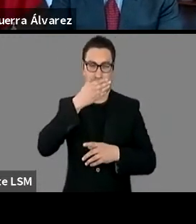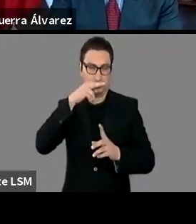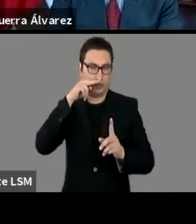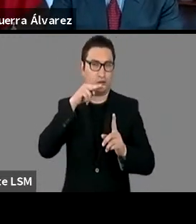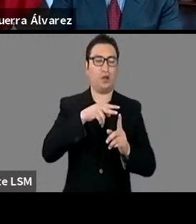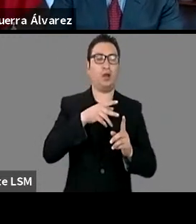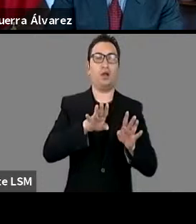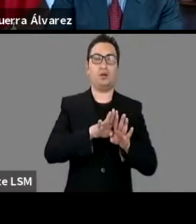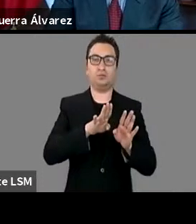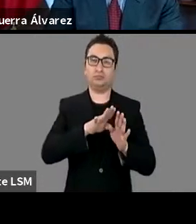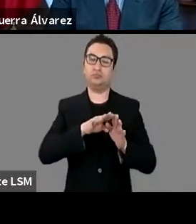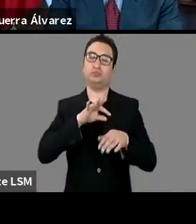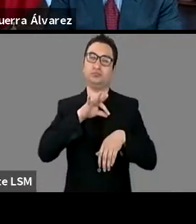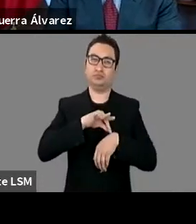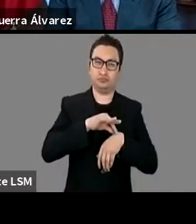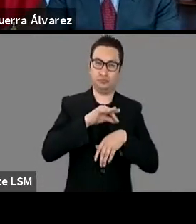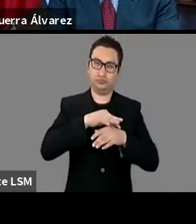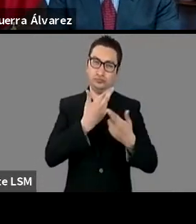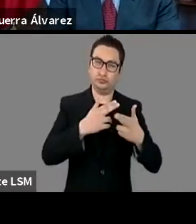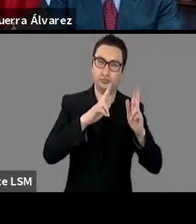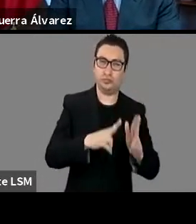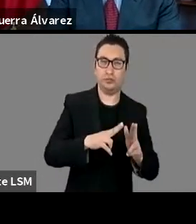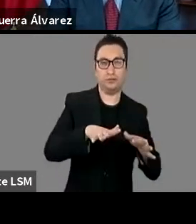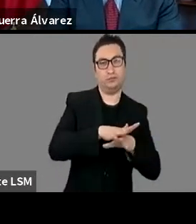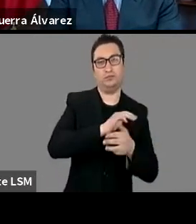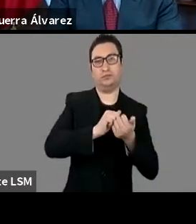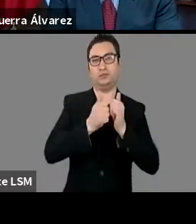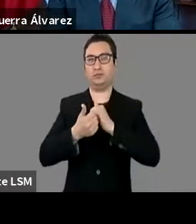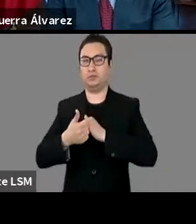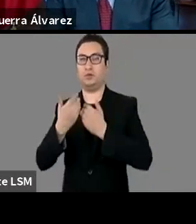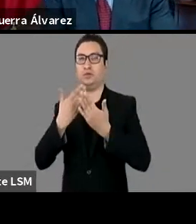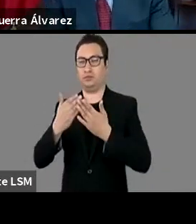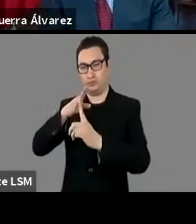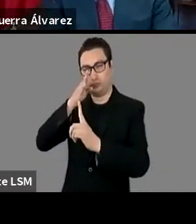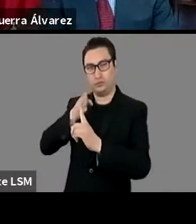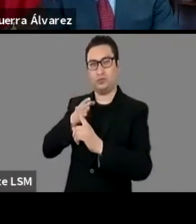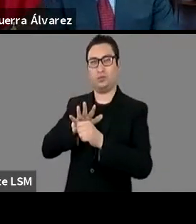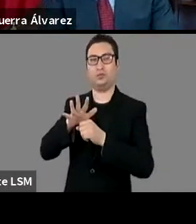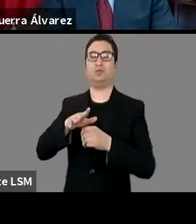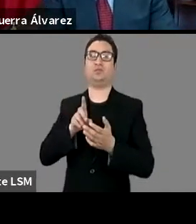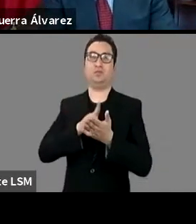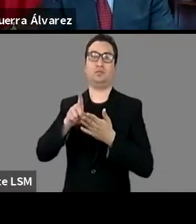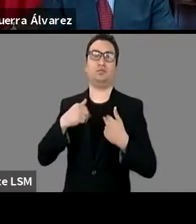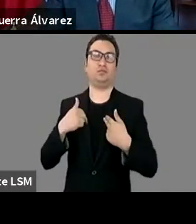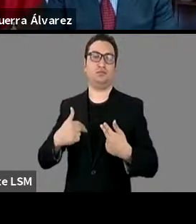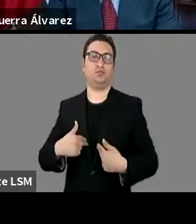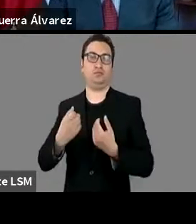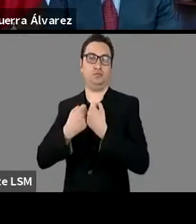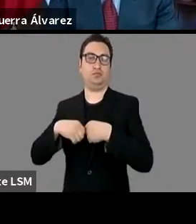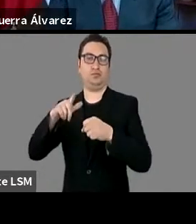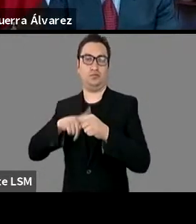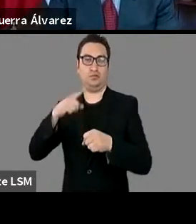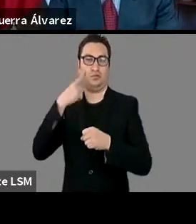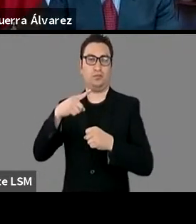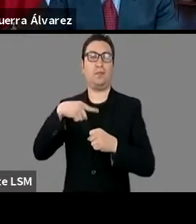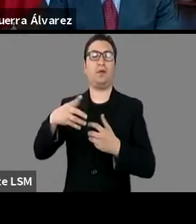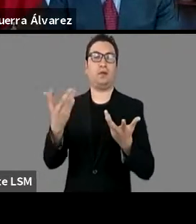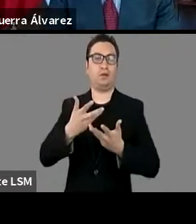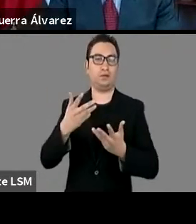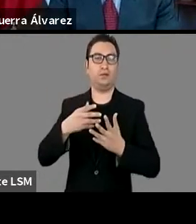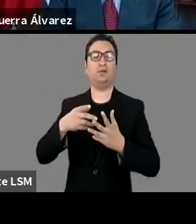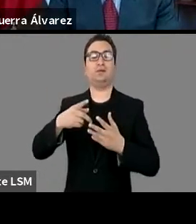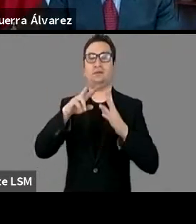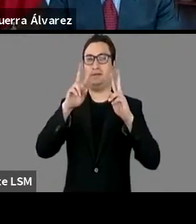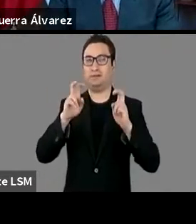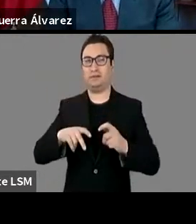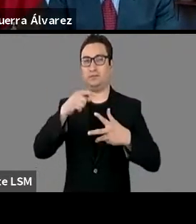humanos que enfatiza la imperiosa necesidad de transversalizar los temas en este encuentro, que en este encuentro